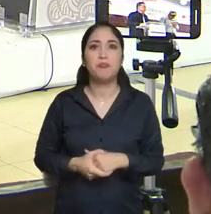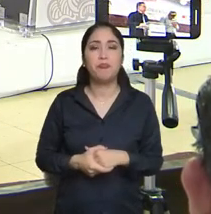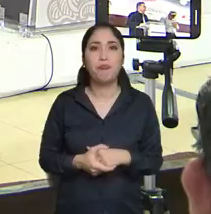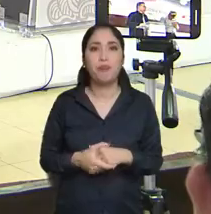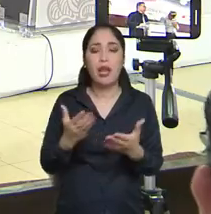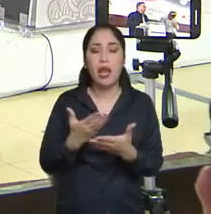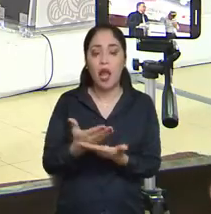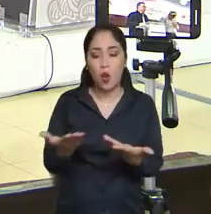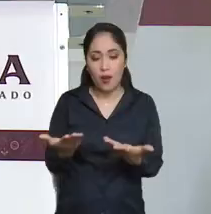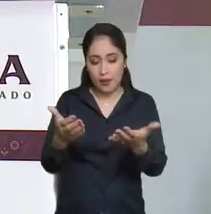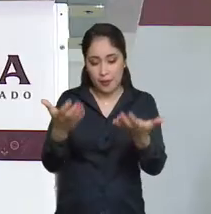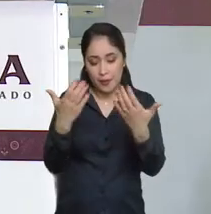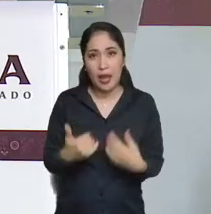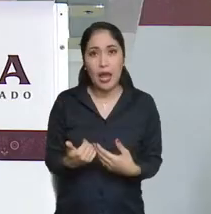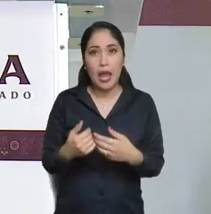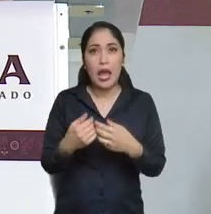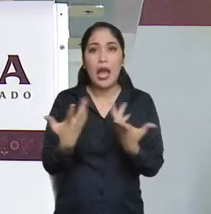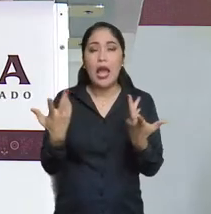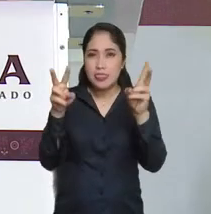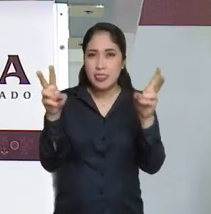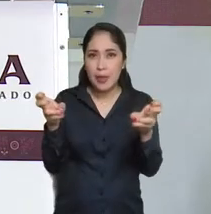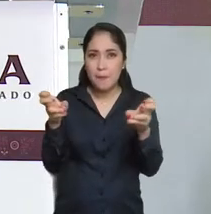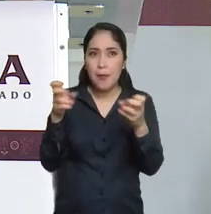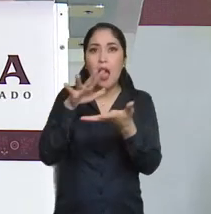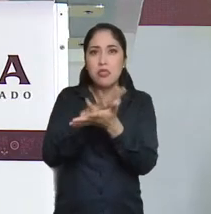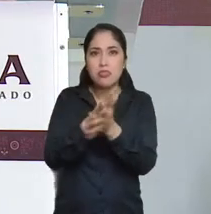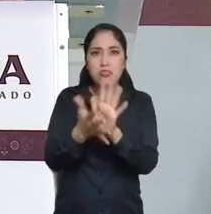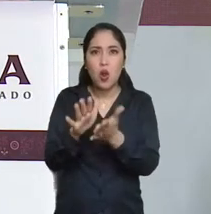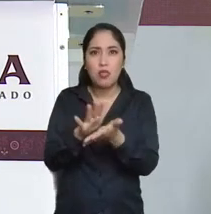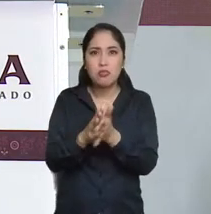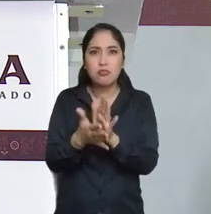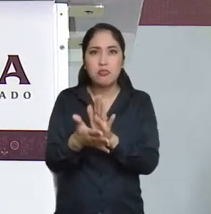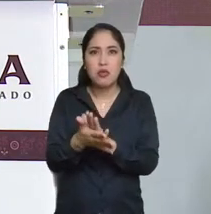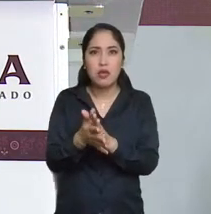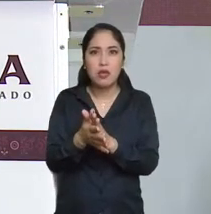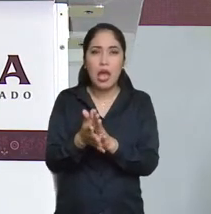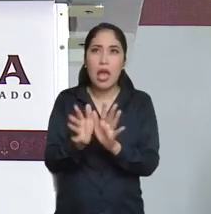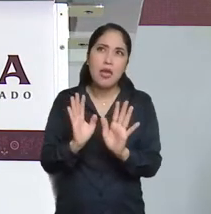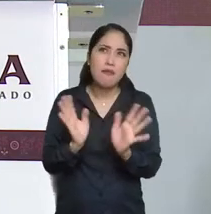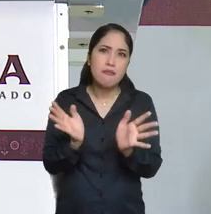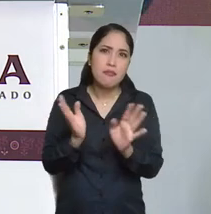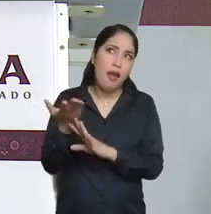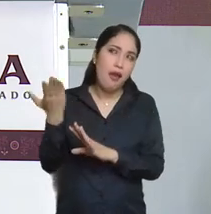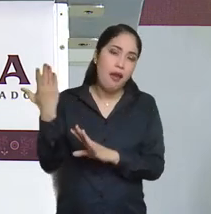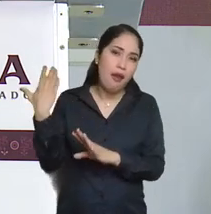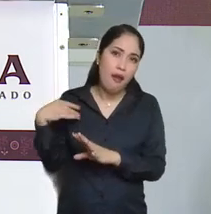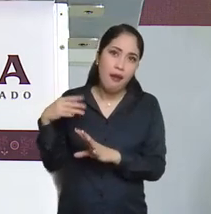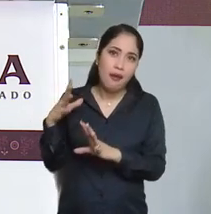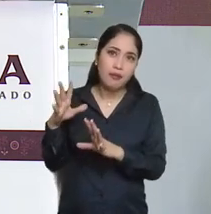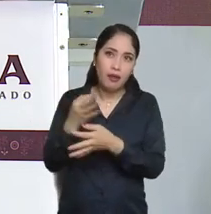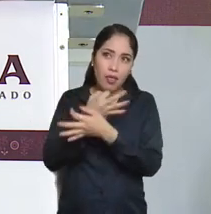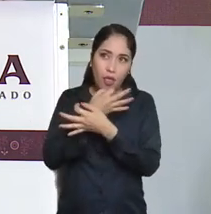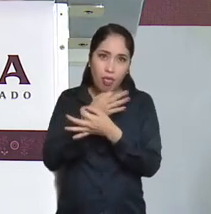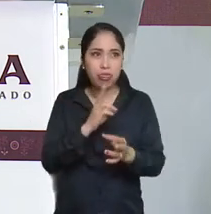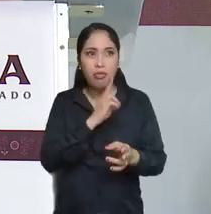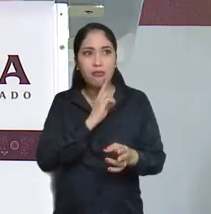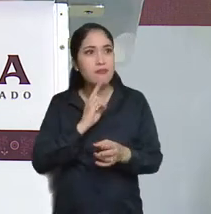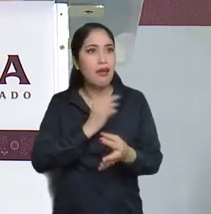tortilla, que ha venido siendo materia de noticia o que ha sido abordado en algunos